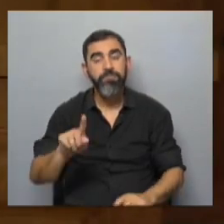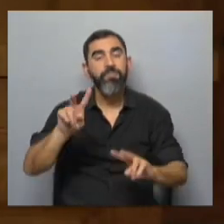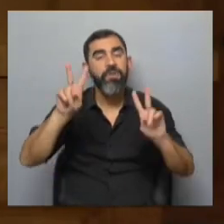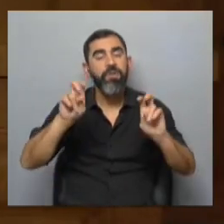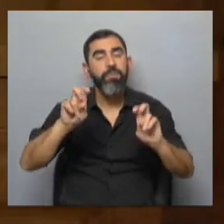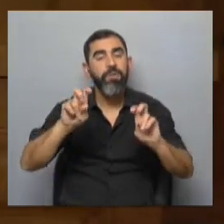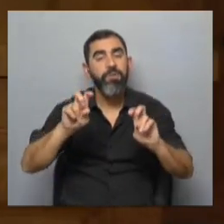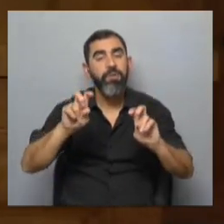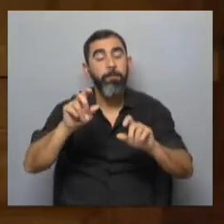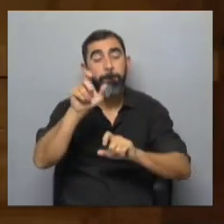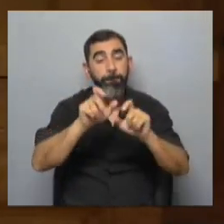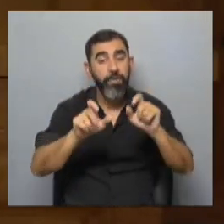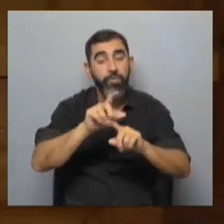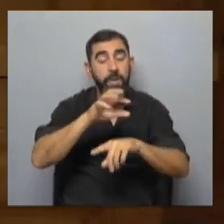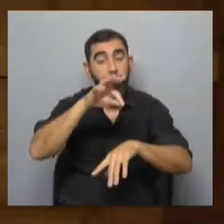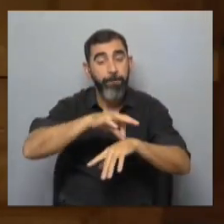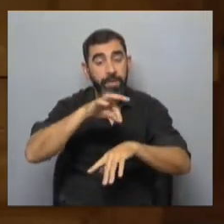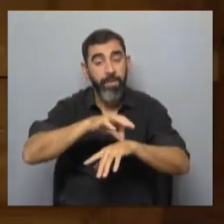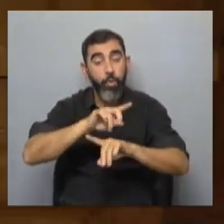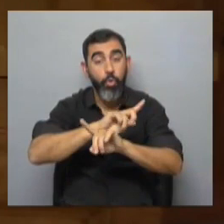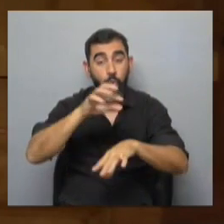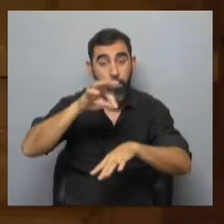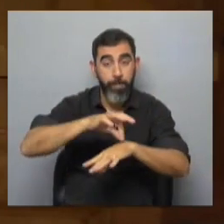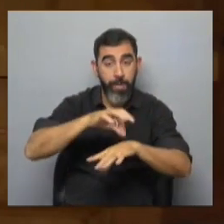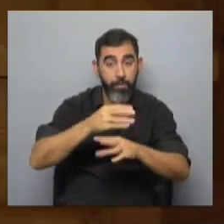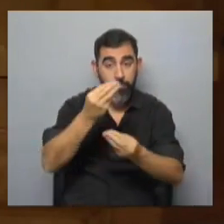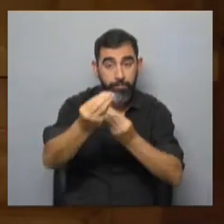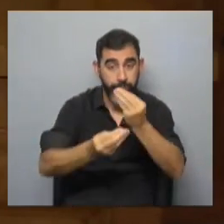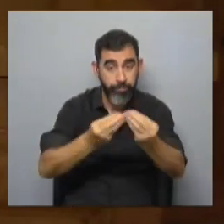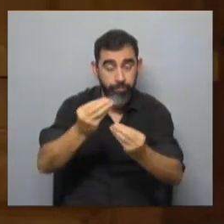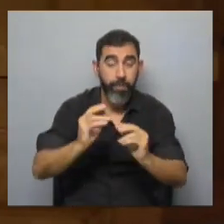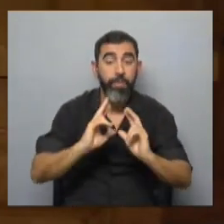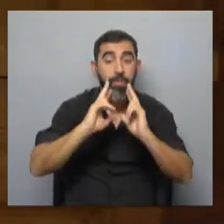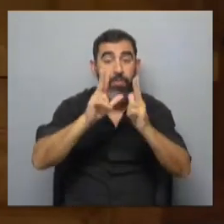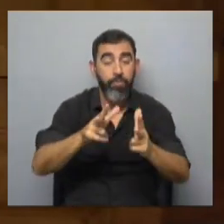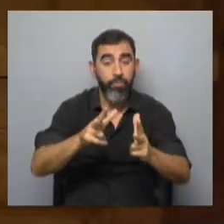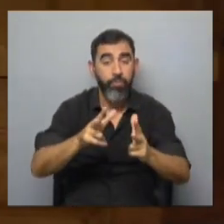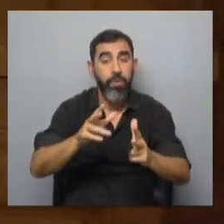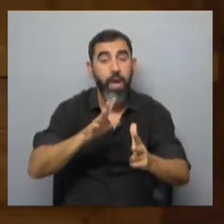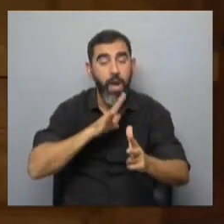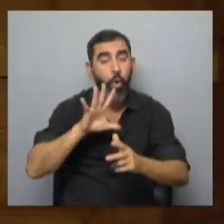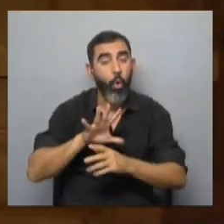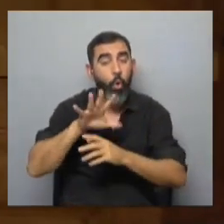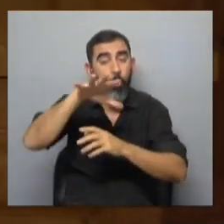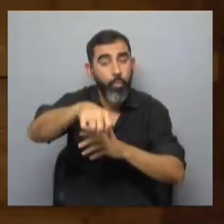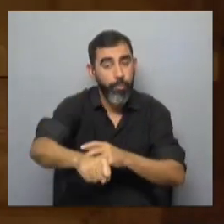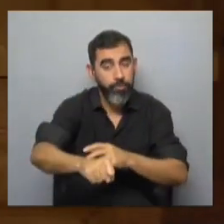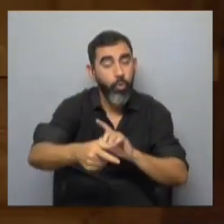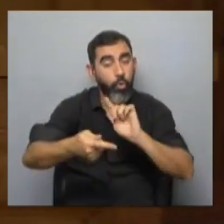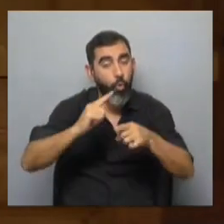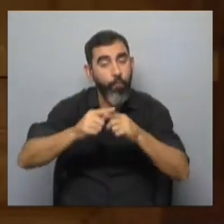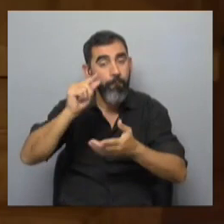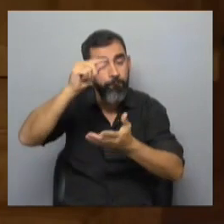la incorporación del personal médico y no médico, Sadjian aseguró que hay un compromiso, un